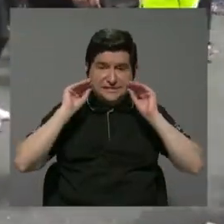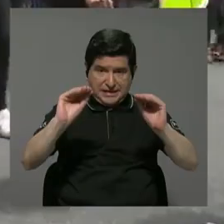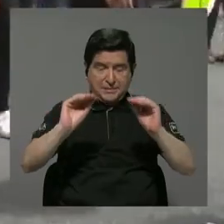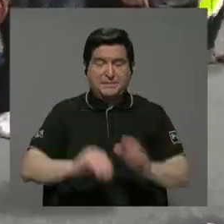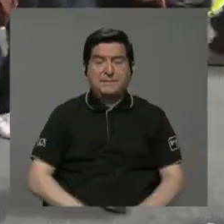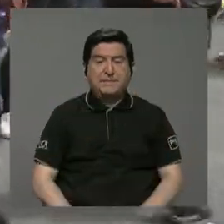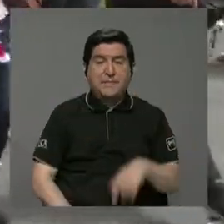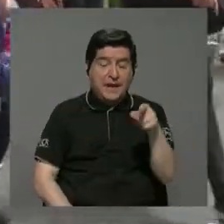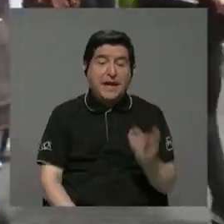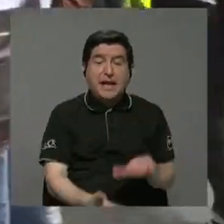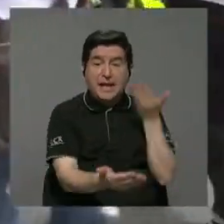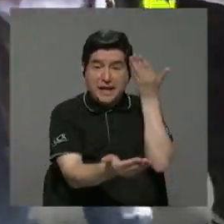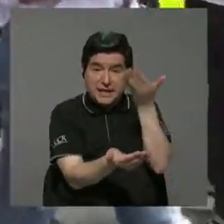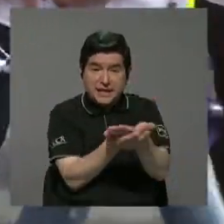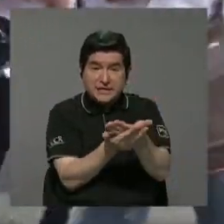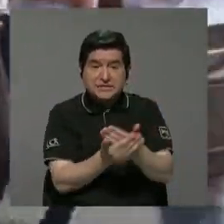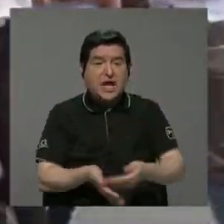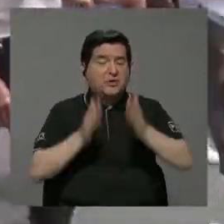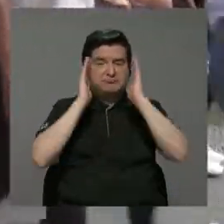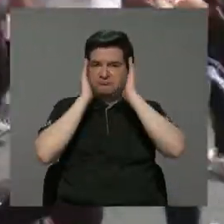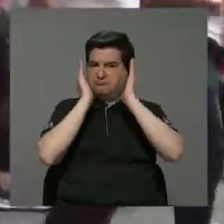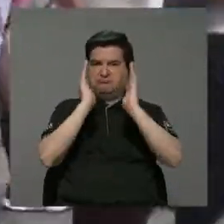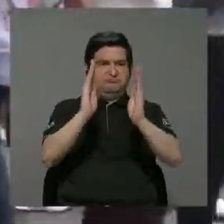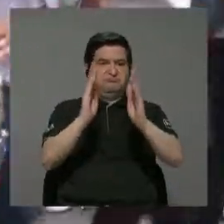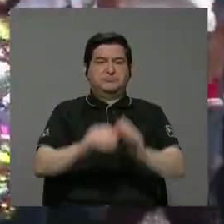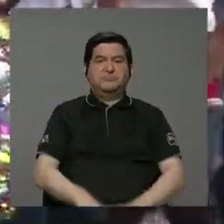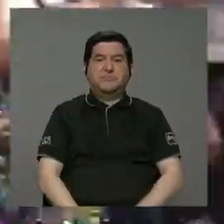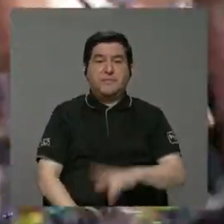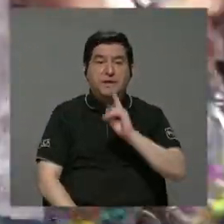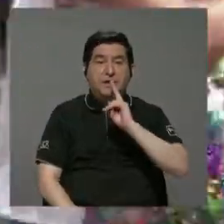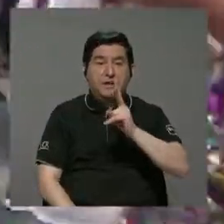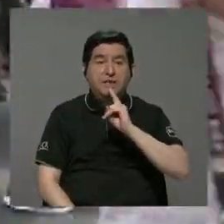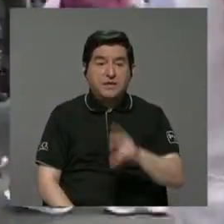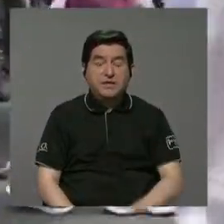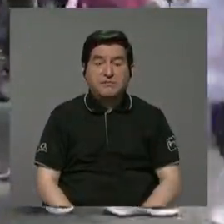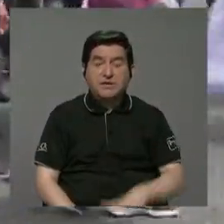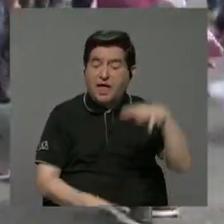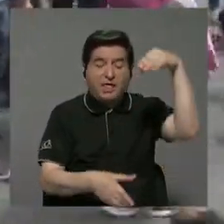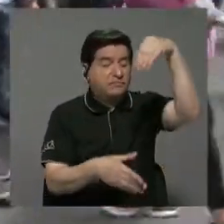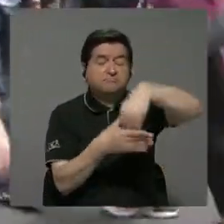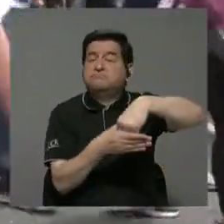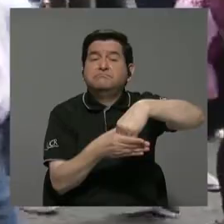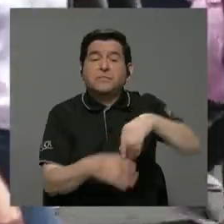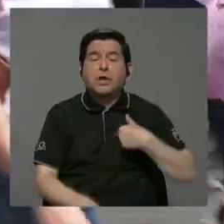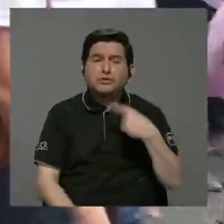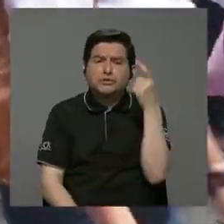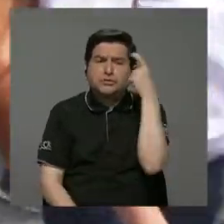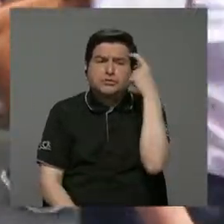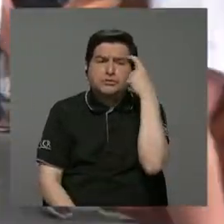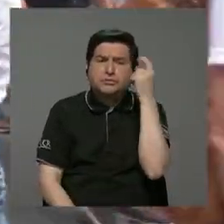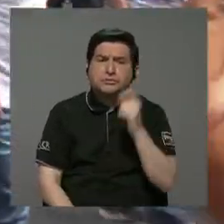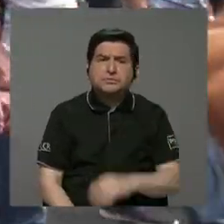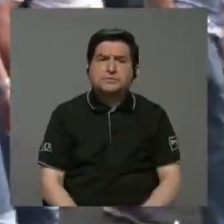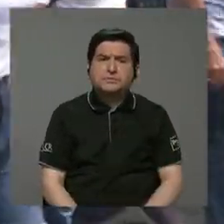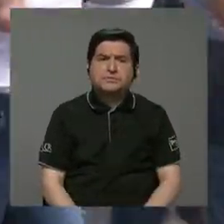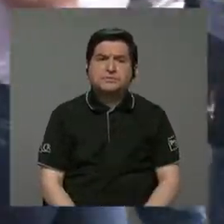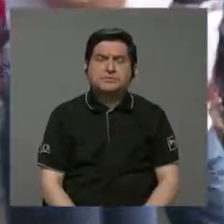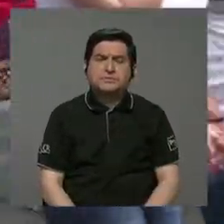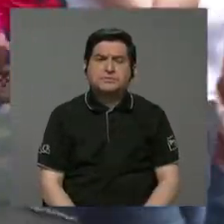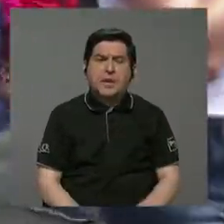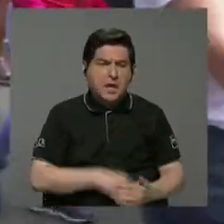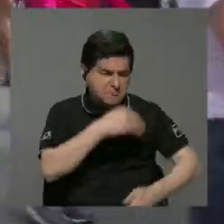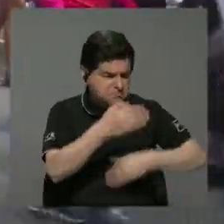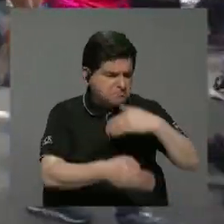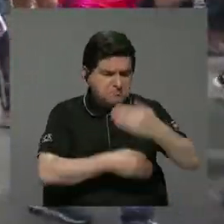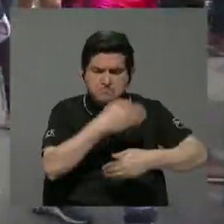que esa propuesta desconoce y realmente no toma en cuenta. Yo pienso que ningún